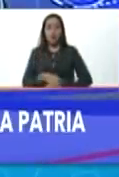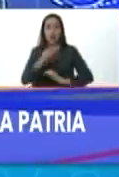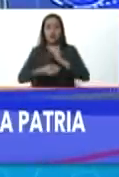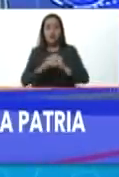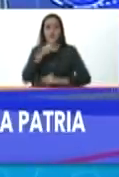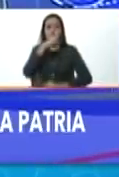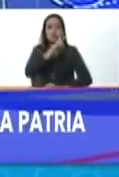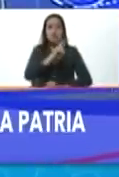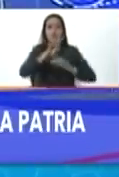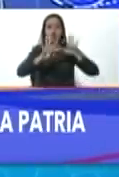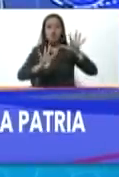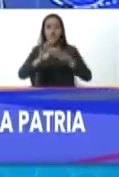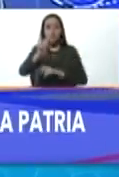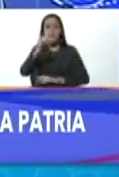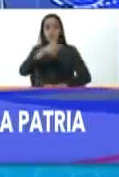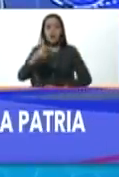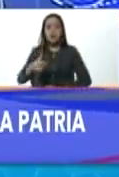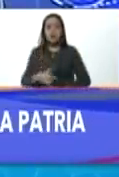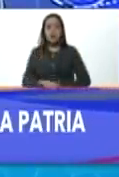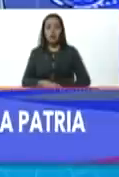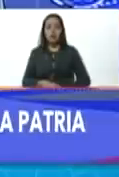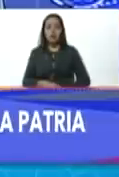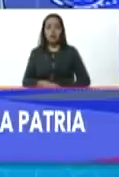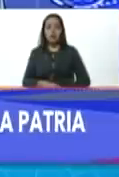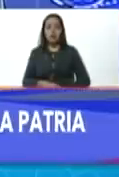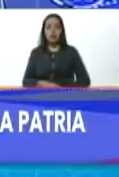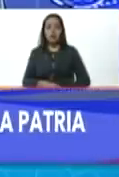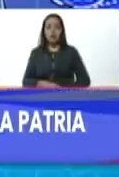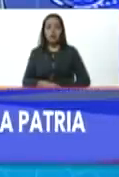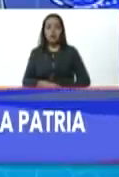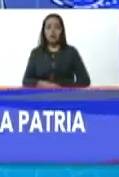291 personas. Corea del Sur, en cuarto lugar,